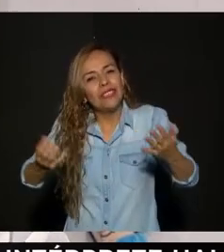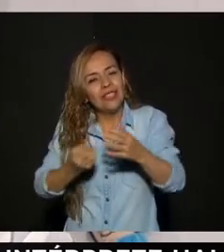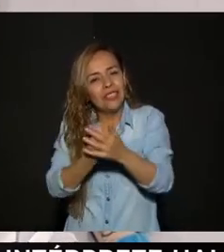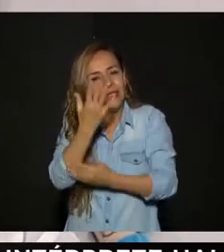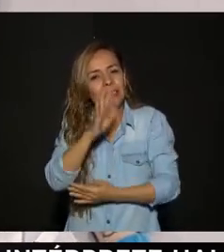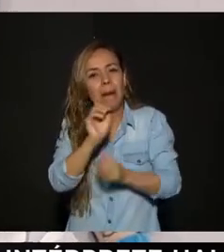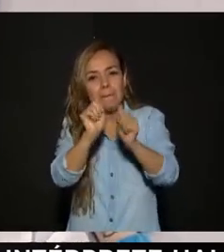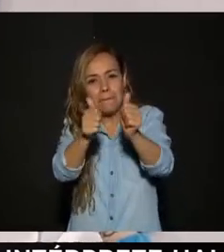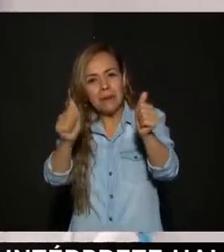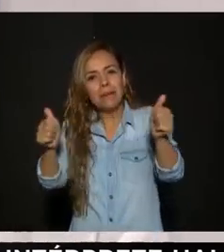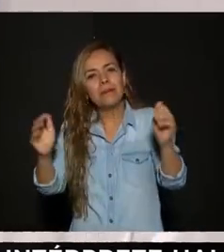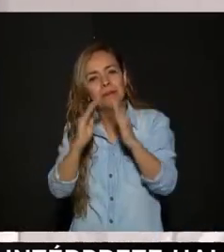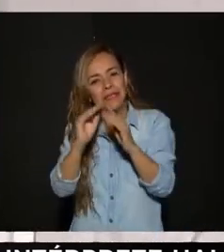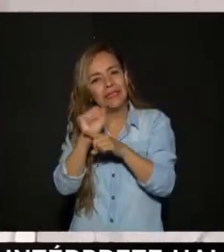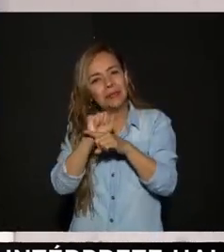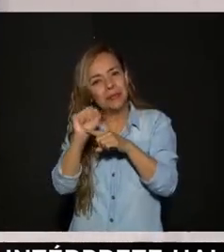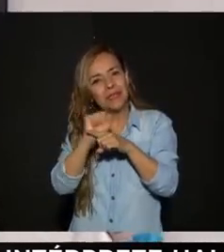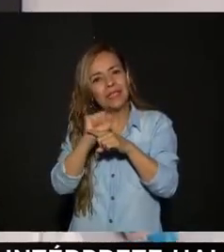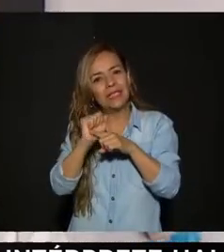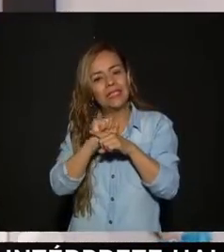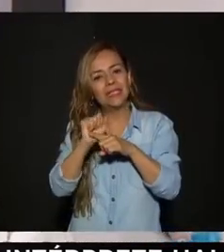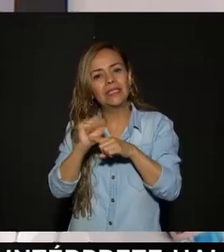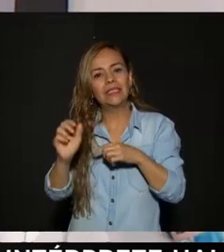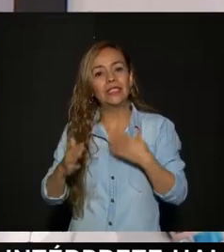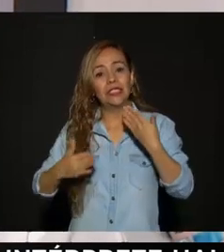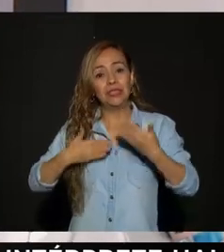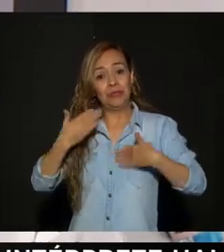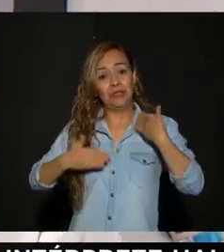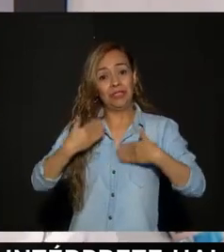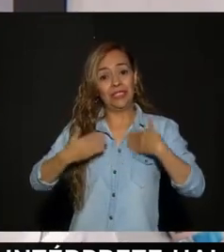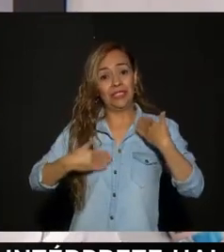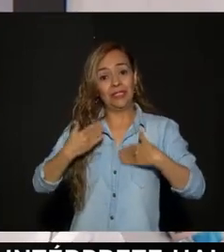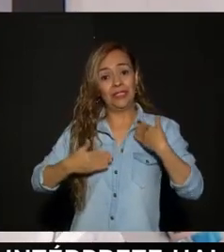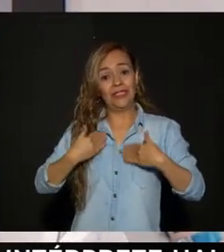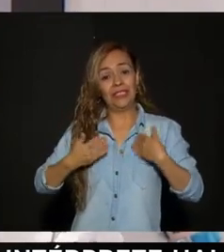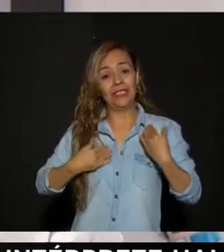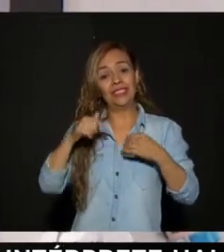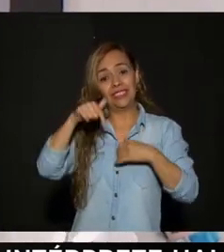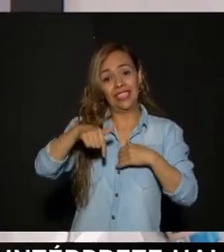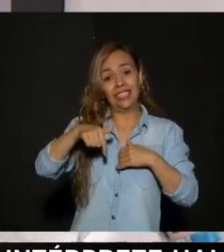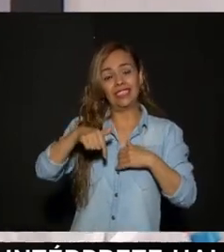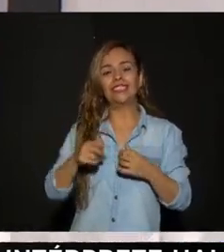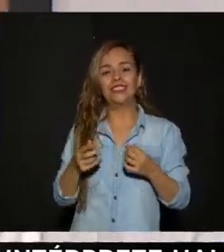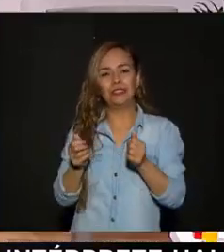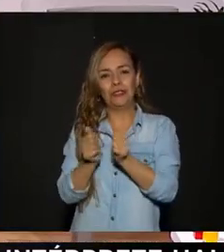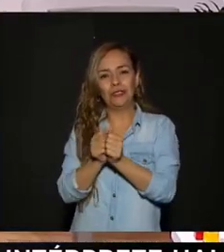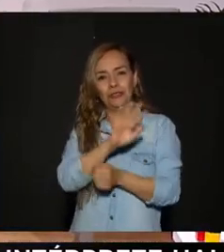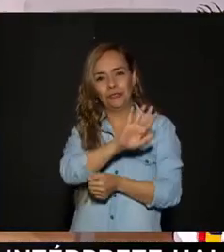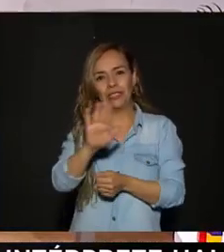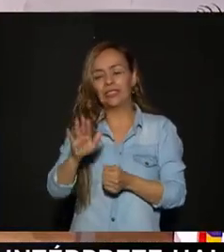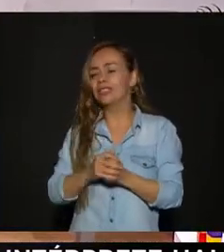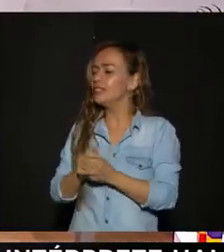en las casas. Y entonces, muy contento de, bueno, de estar acá con ustedes. Qué rico,